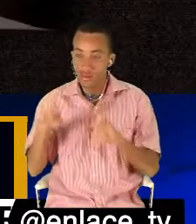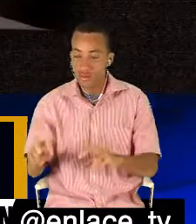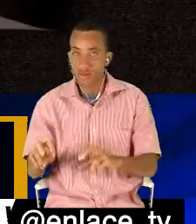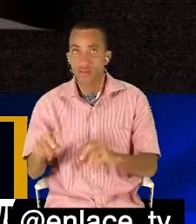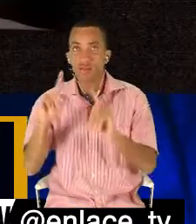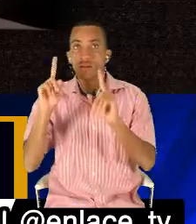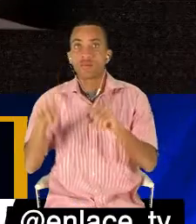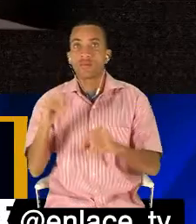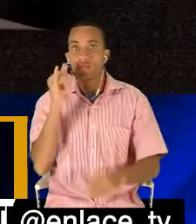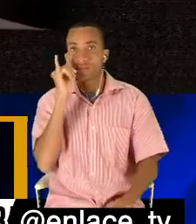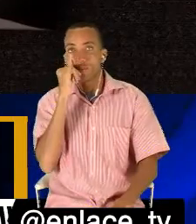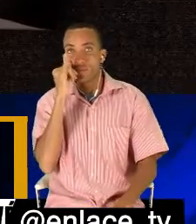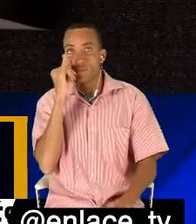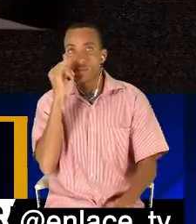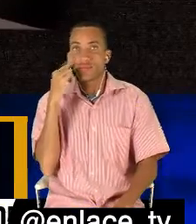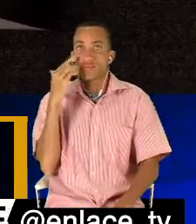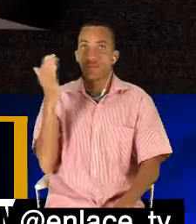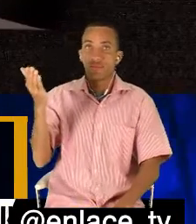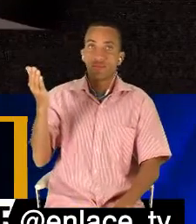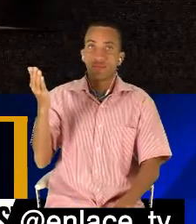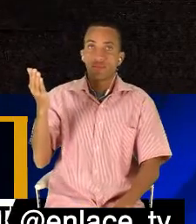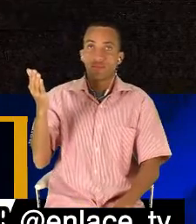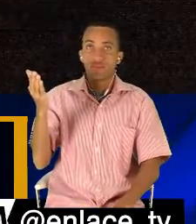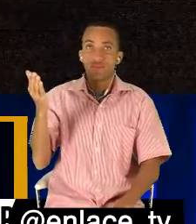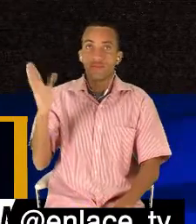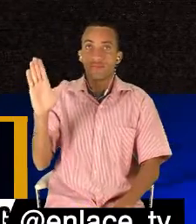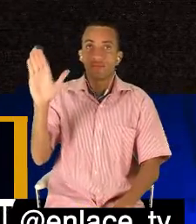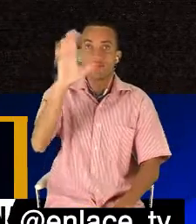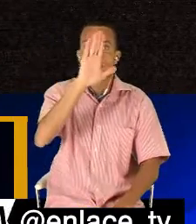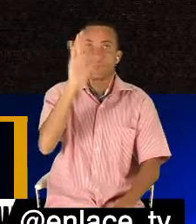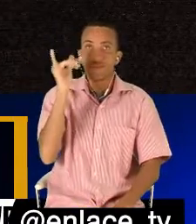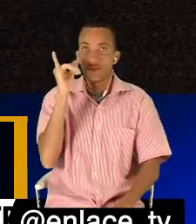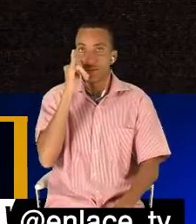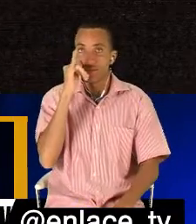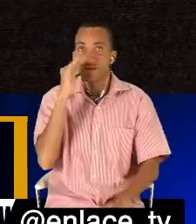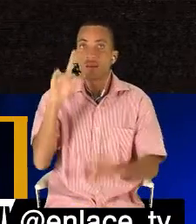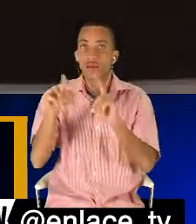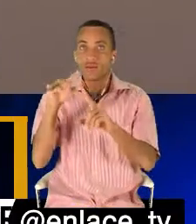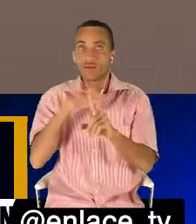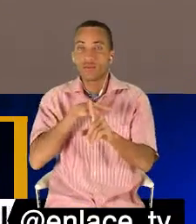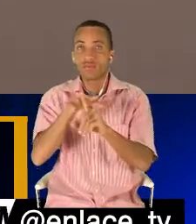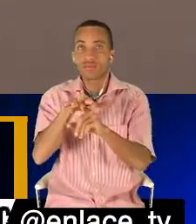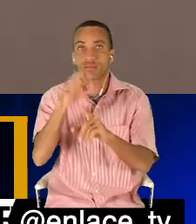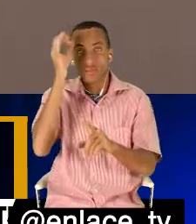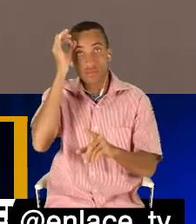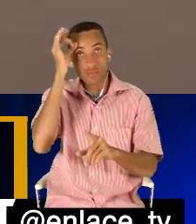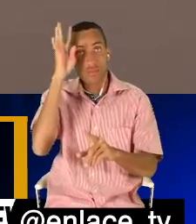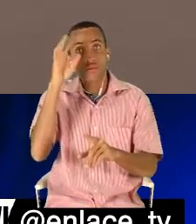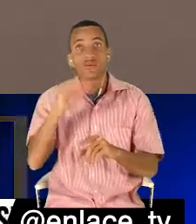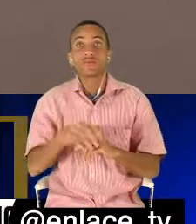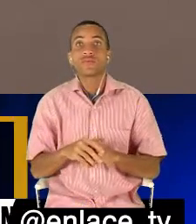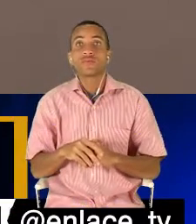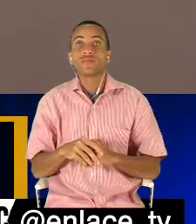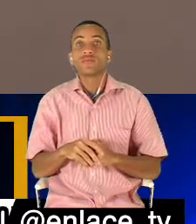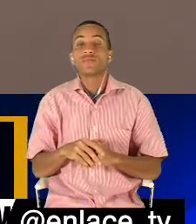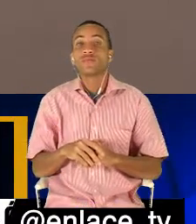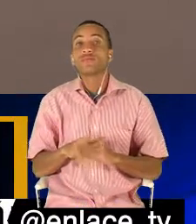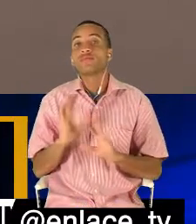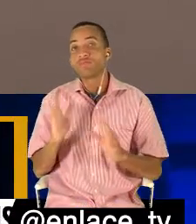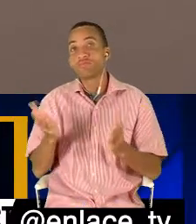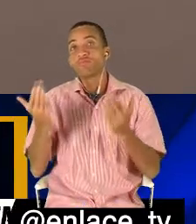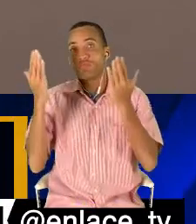Y el video, pues si bien muestra algunas implicaciones económicas que podrían llegar a ser